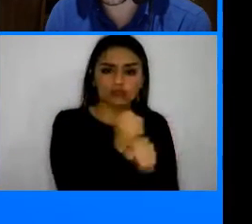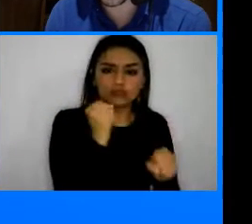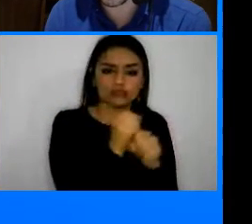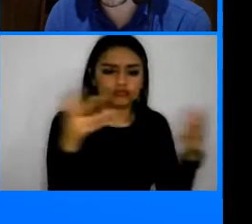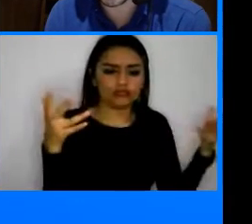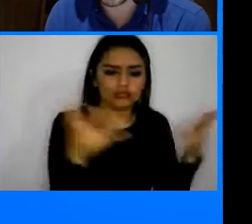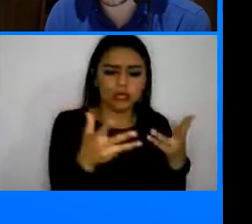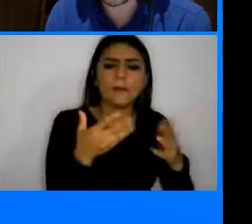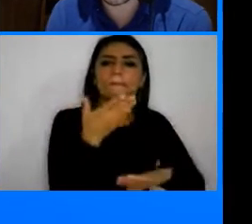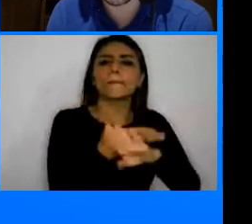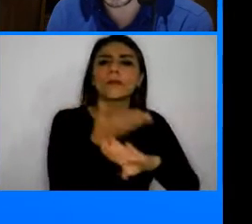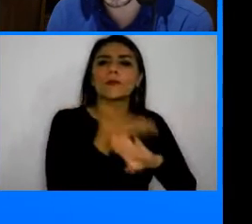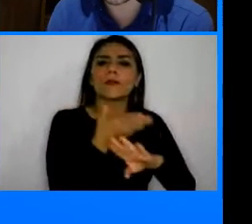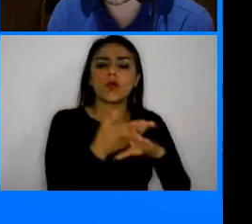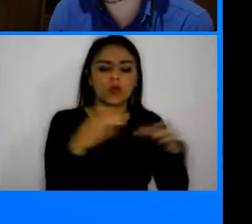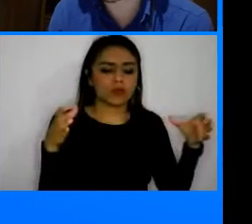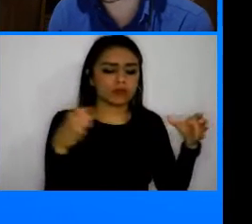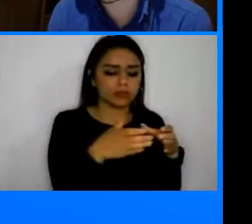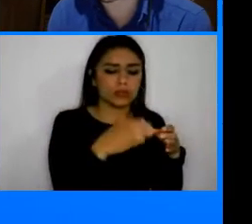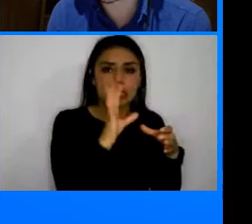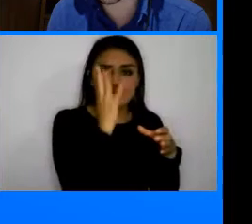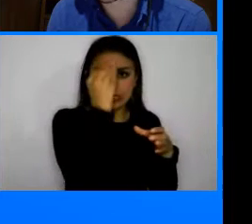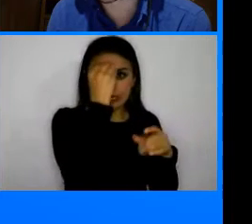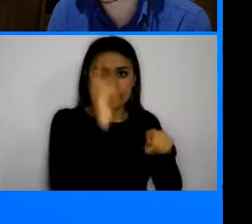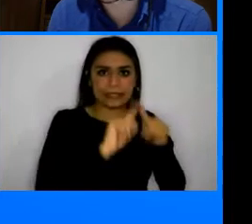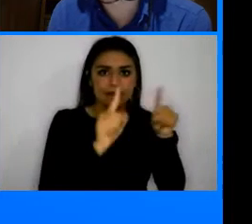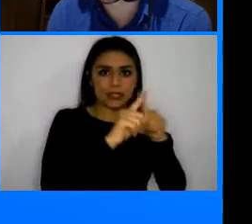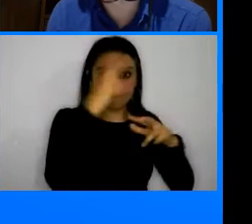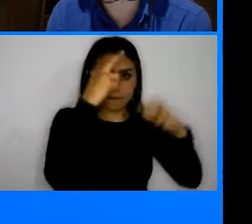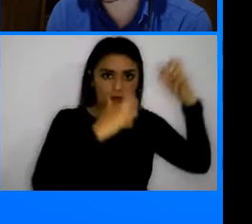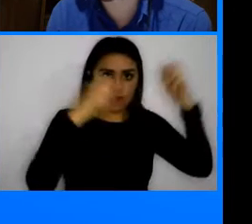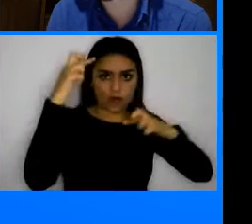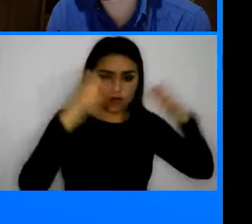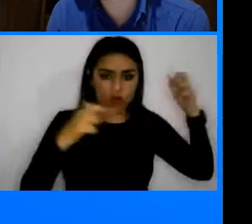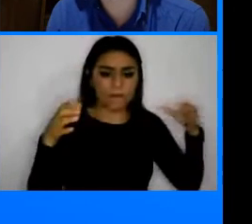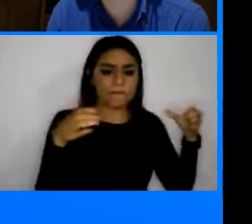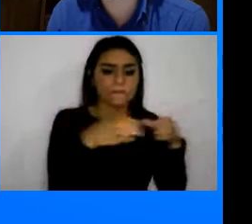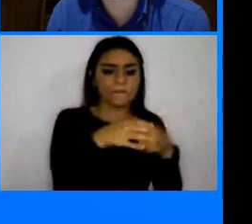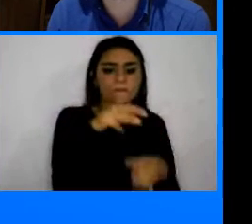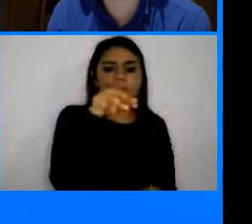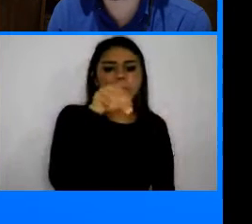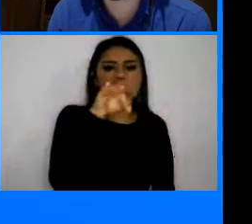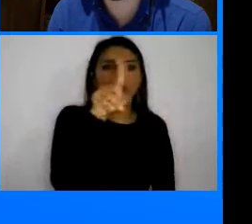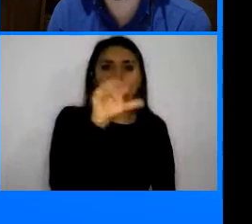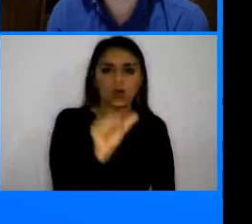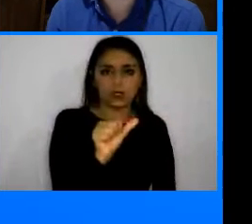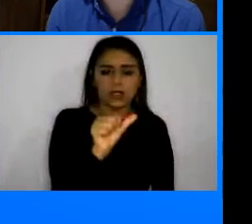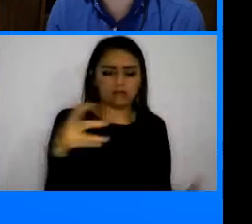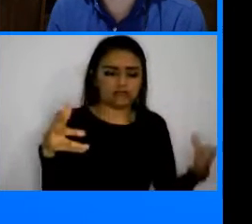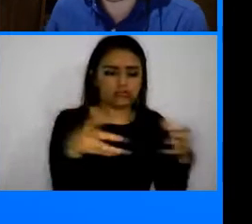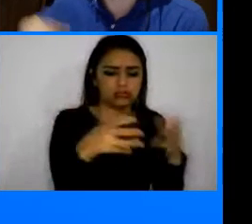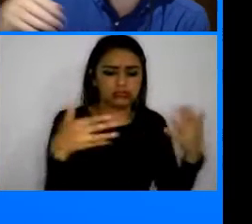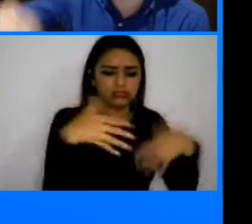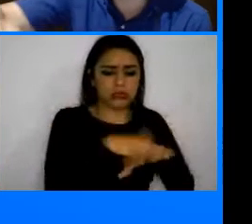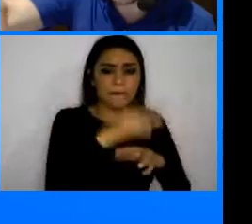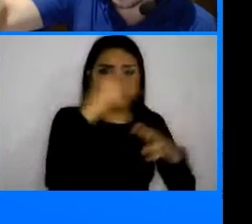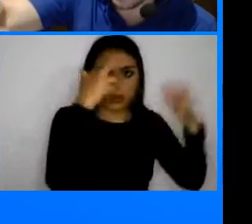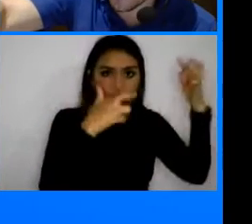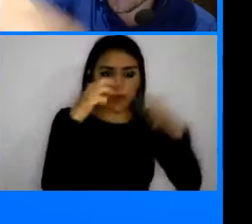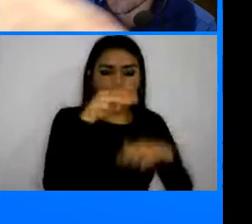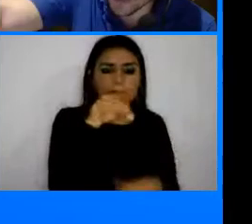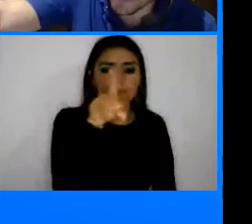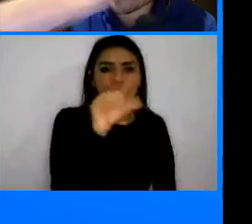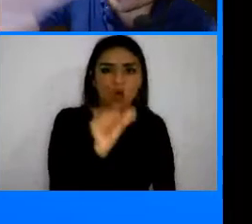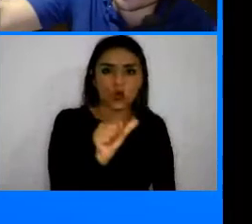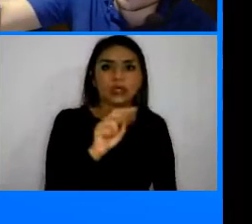proponen desde un colectivo interdisciplinar de profesionales que llamamos Colectivo Musa. Cuando digo colectivo interdisciplinar, me refiero a precisamente que